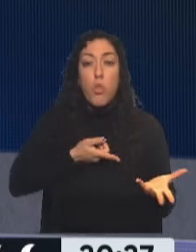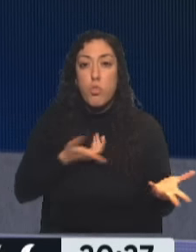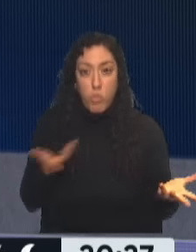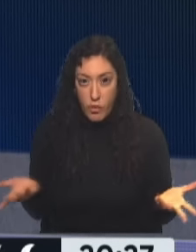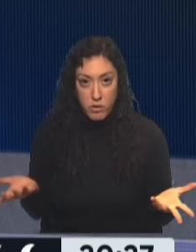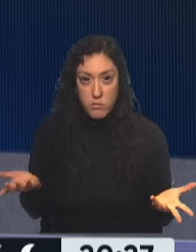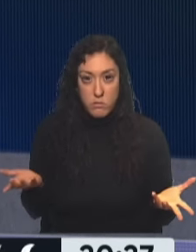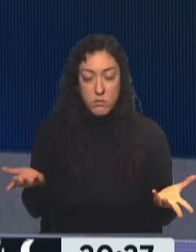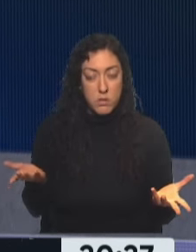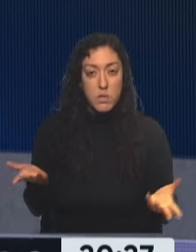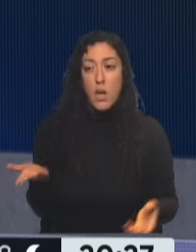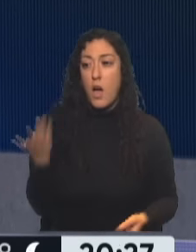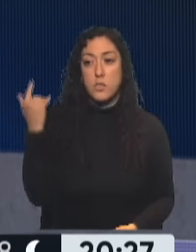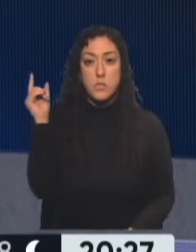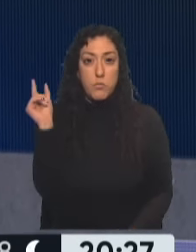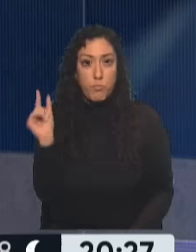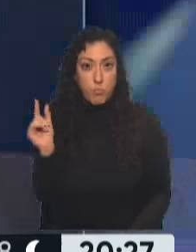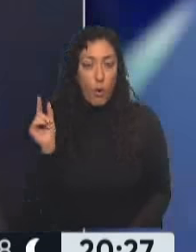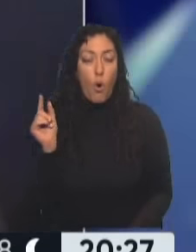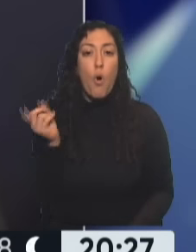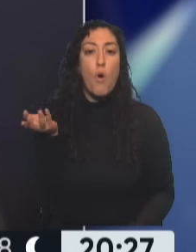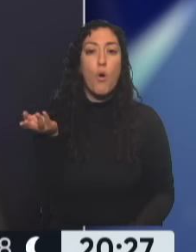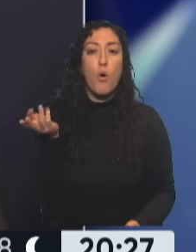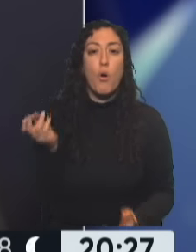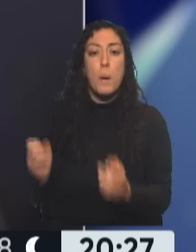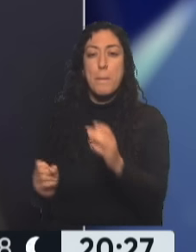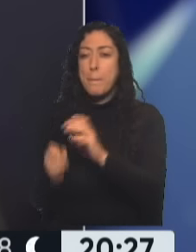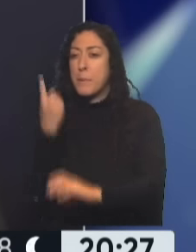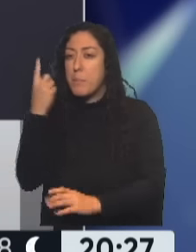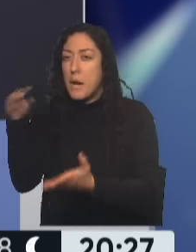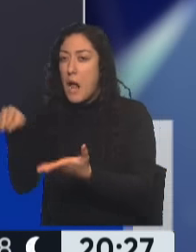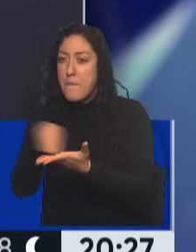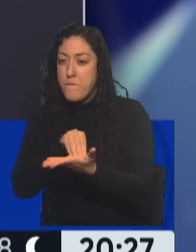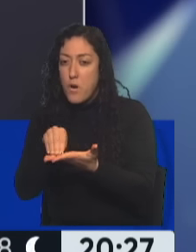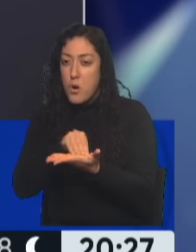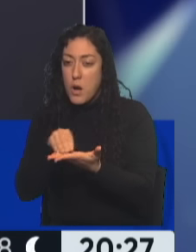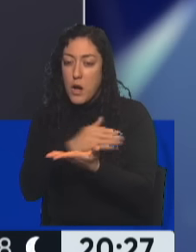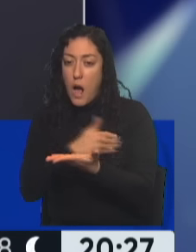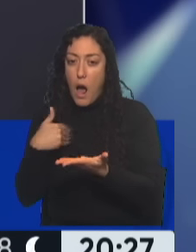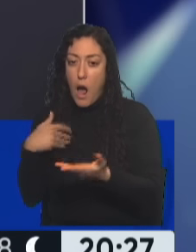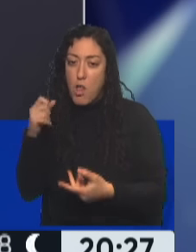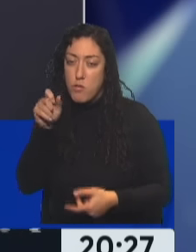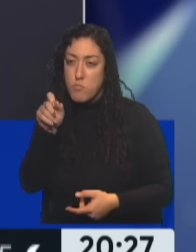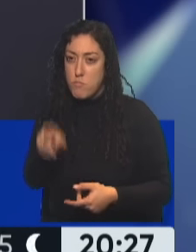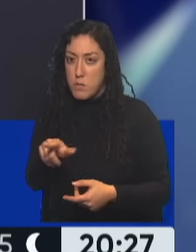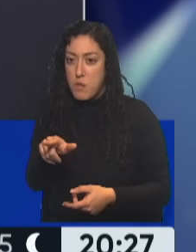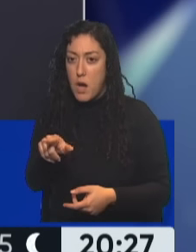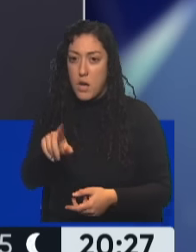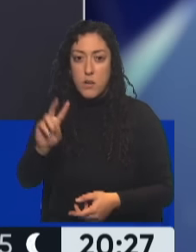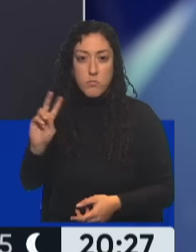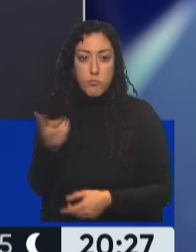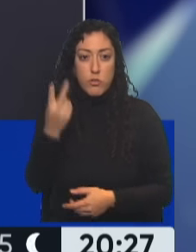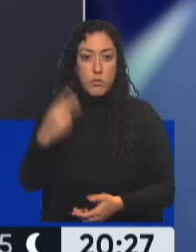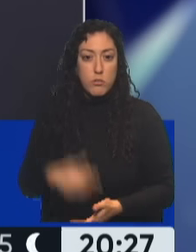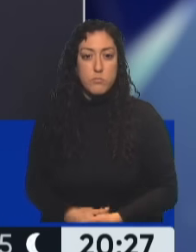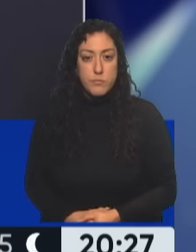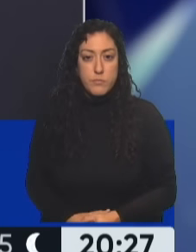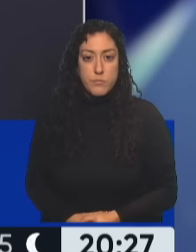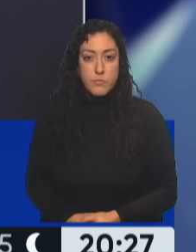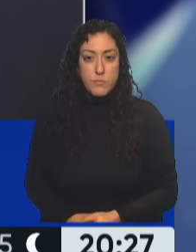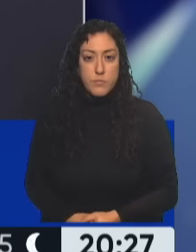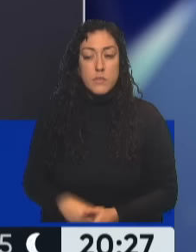últimas horas se ha conocido que el primer abogado de la mamá de Loan ha fallecido, Néstor